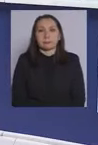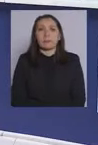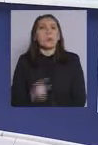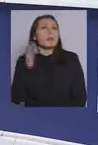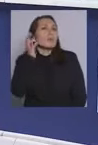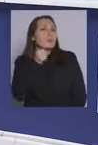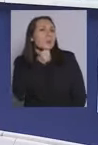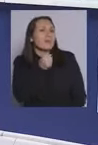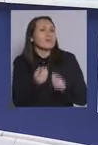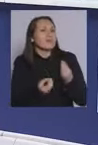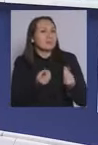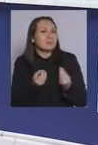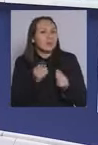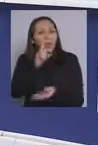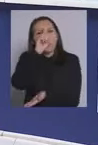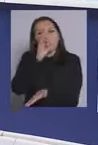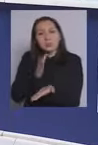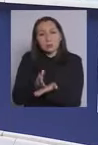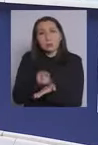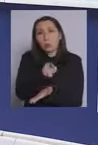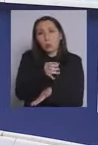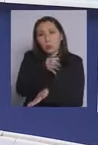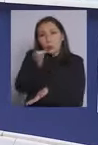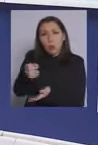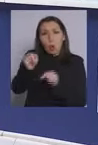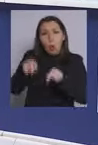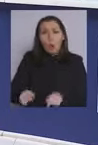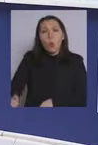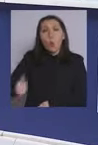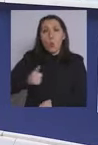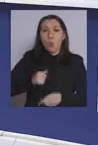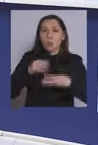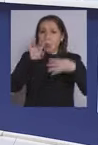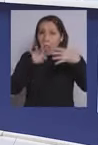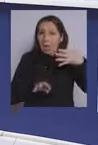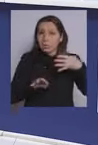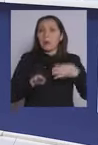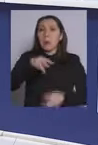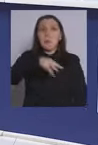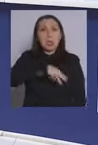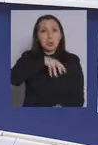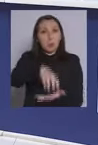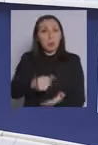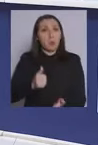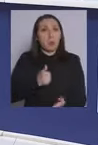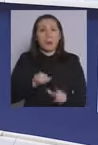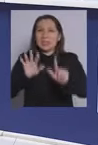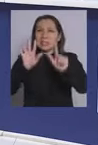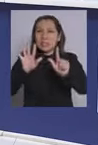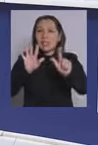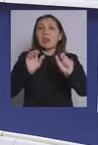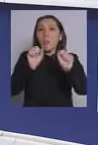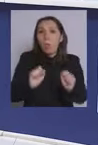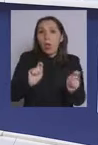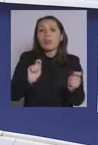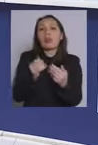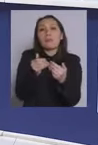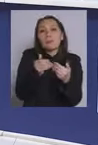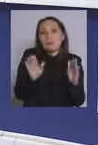Ministro, pero más allá de la decisión, usted dijo, hoy día se cumplen los parámetros en la región metropolitana, esos 7 parámetros para cambiar